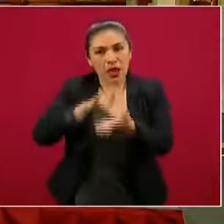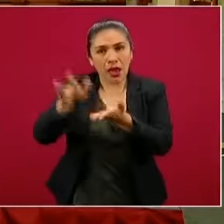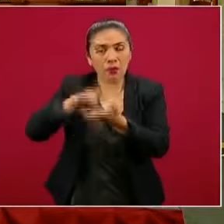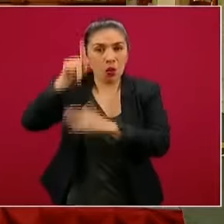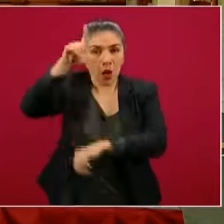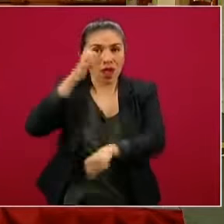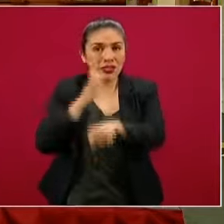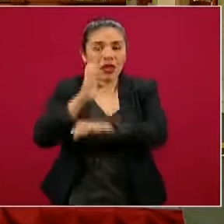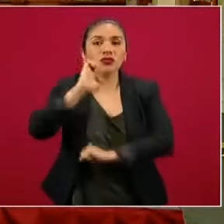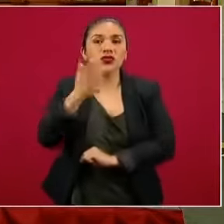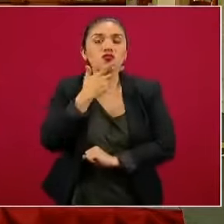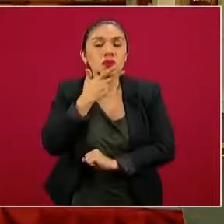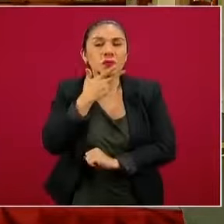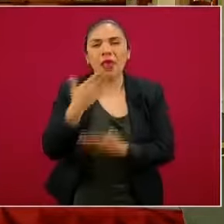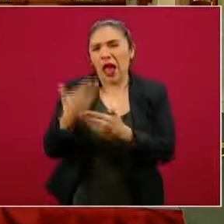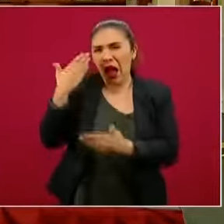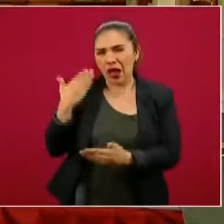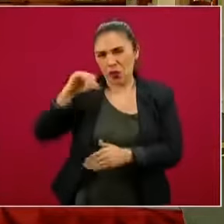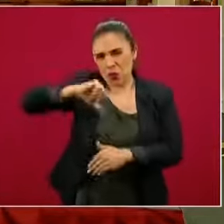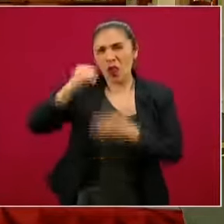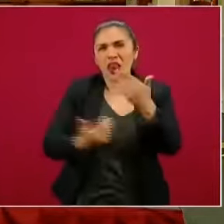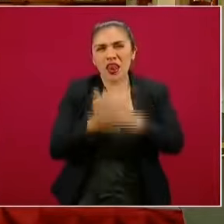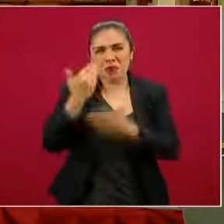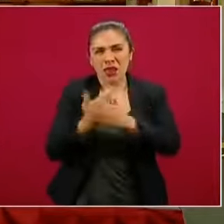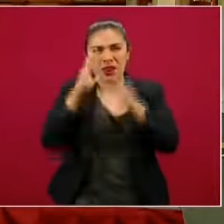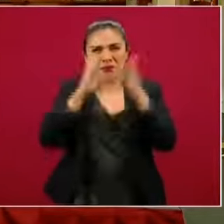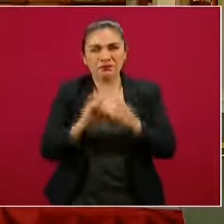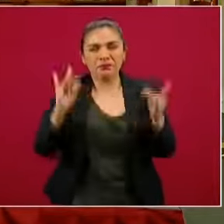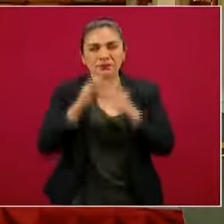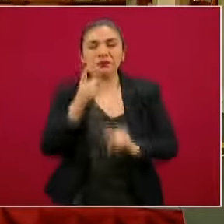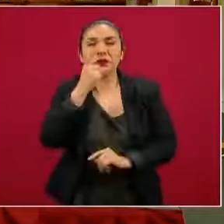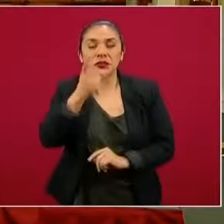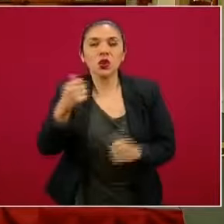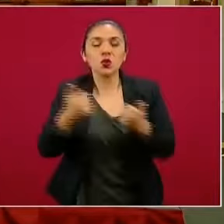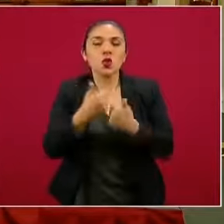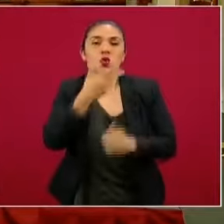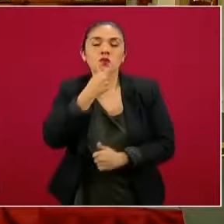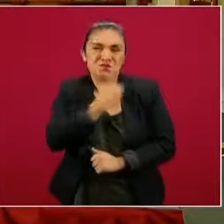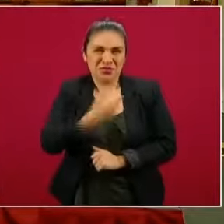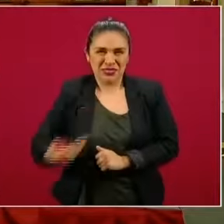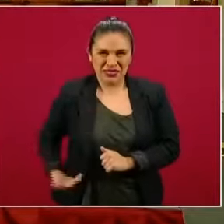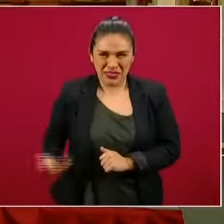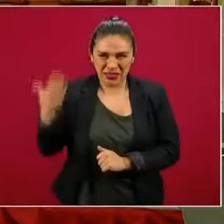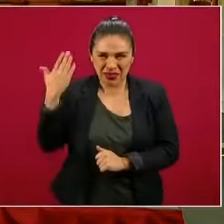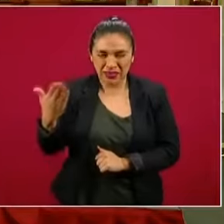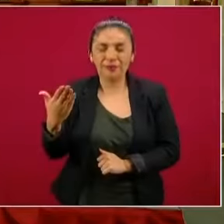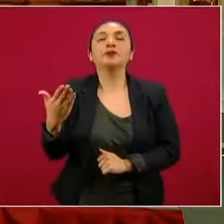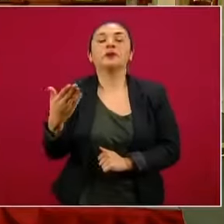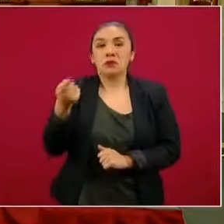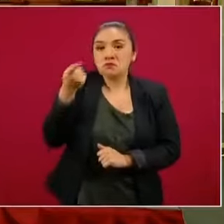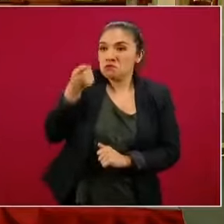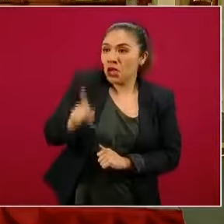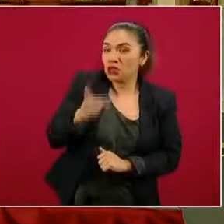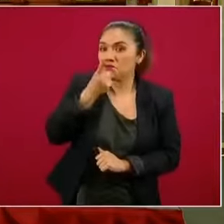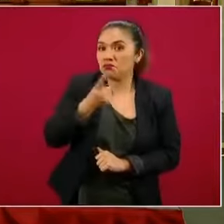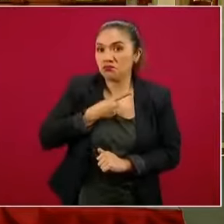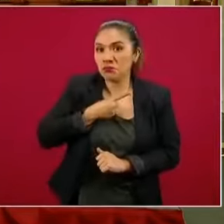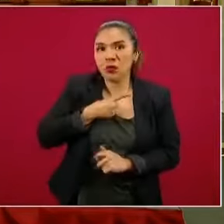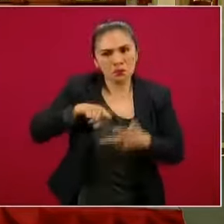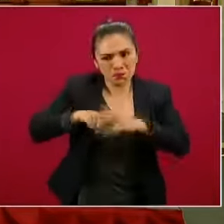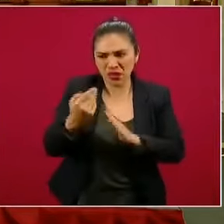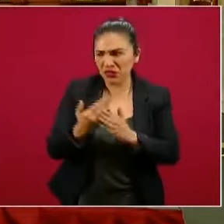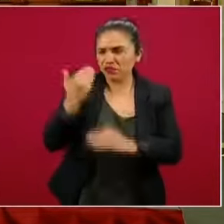Chihuahua. Como se comentaba esta mañana, lo comentó el señor presidente y nos instruyó desde el